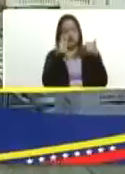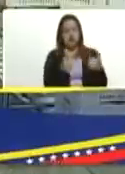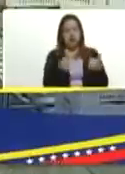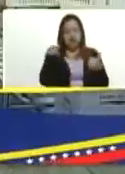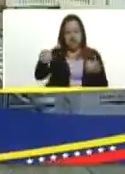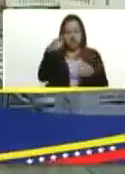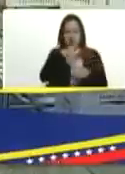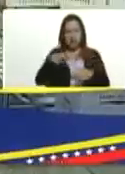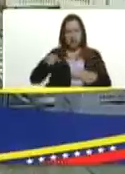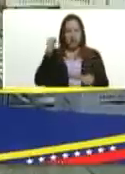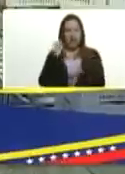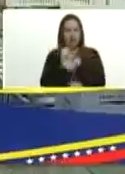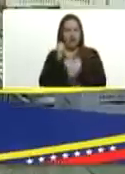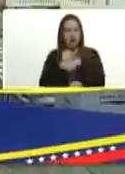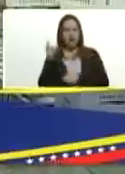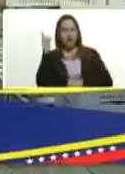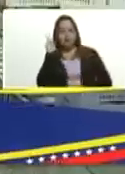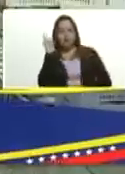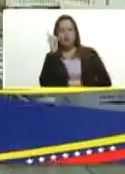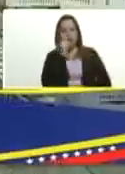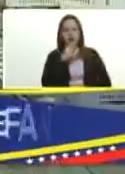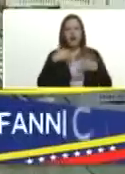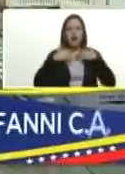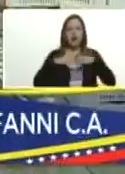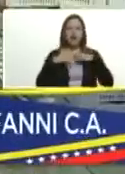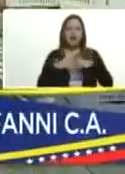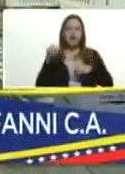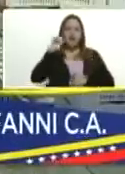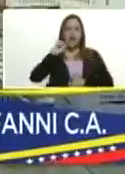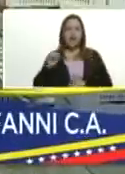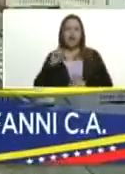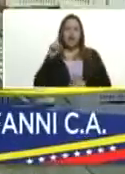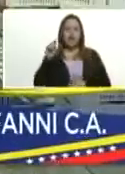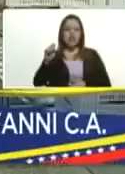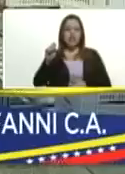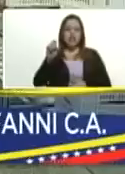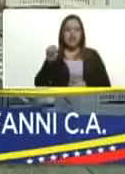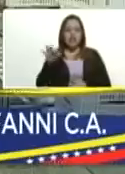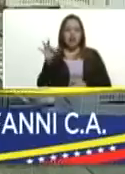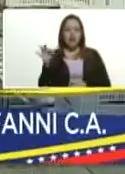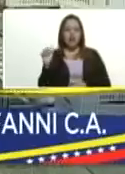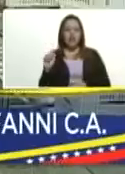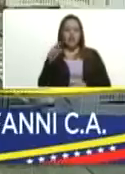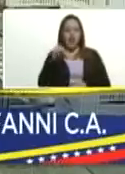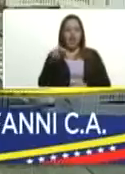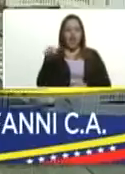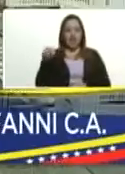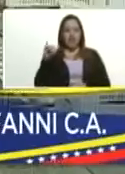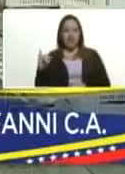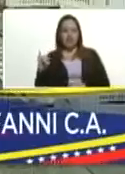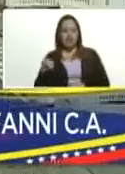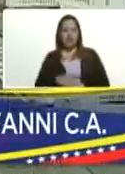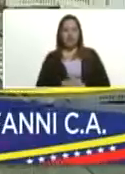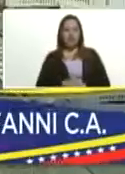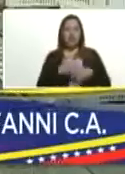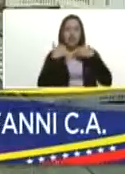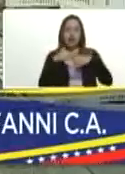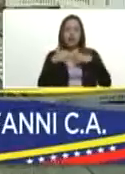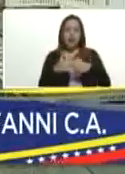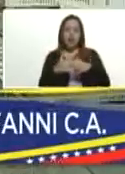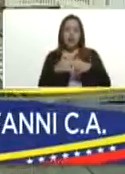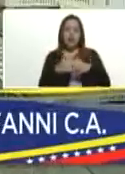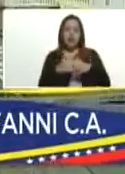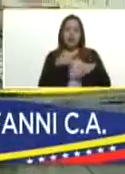los trabajadores, las trabajadoras de la empresa Stephanie, que es una de las empresas procesadoras y almacenadoras